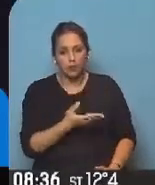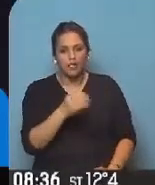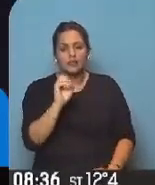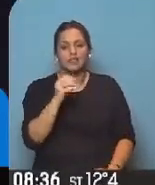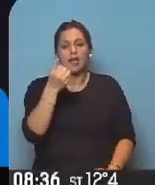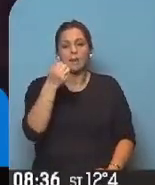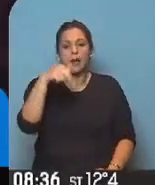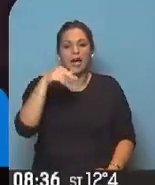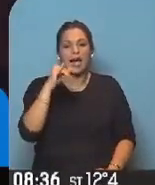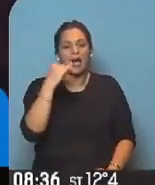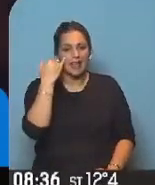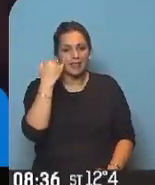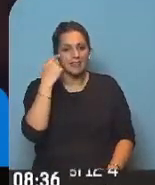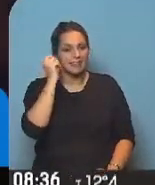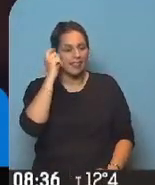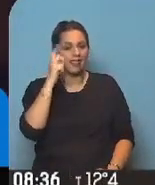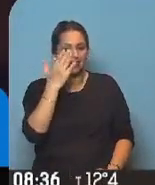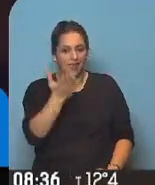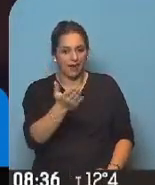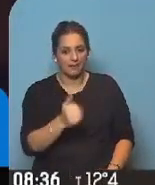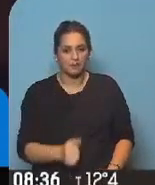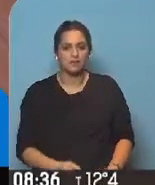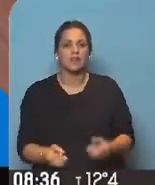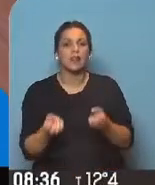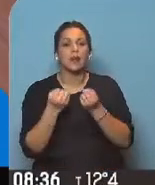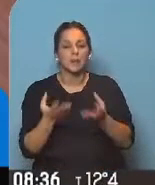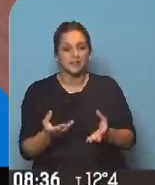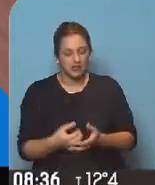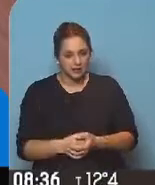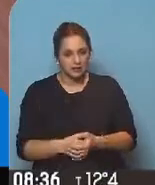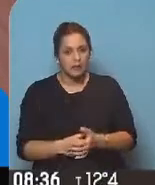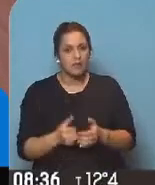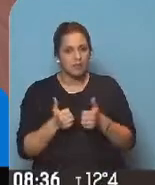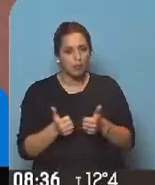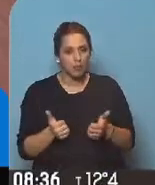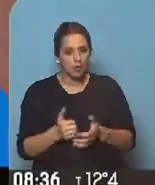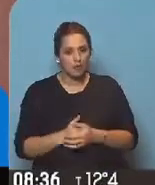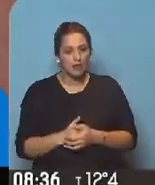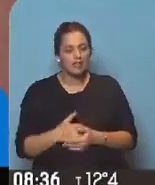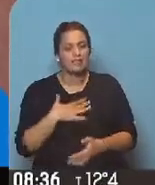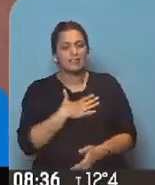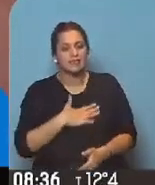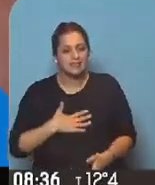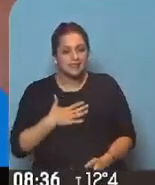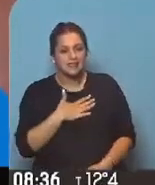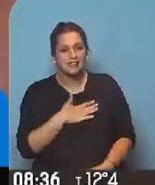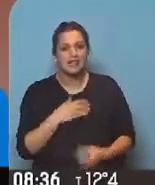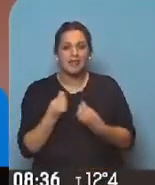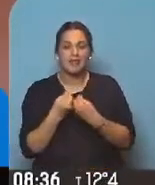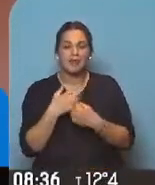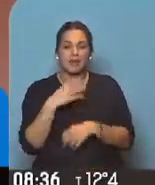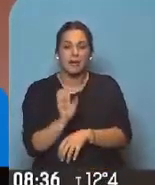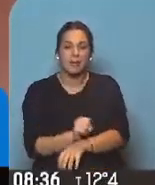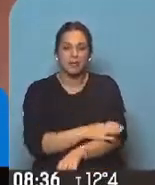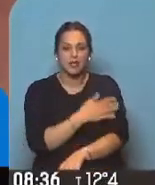amiga publicista creativa como estas pero movida contarme muy emocionada